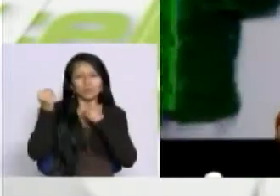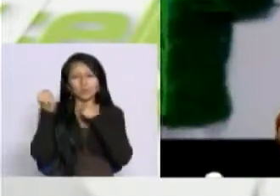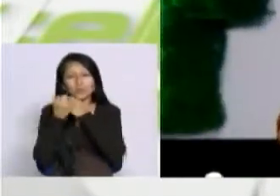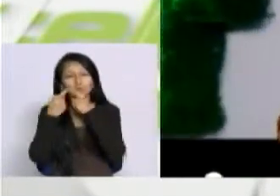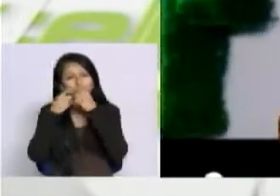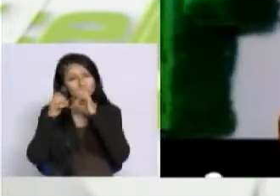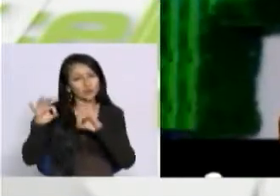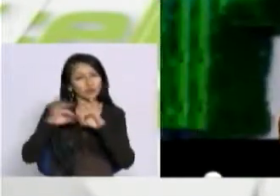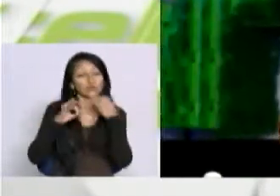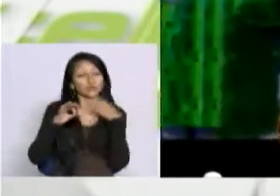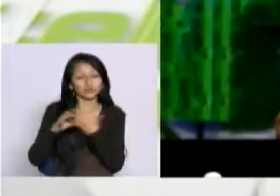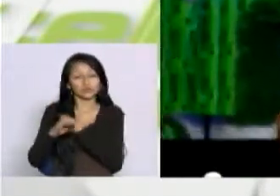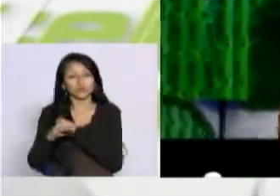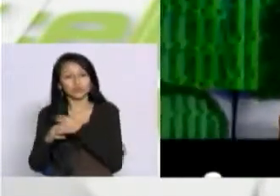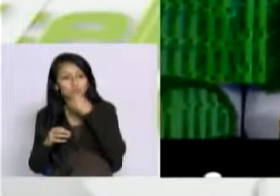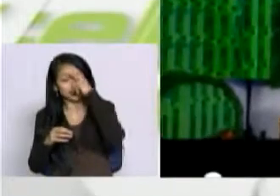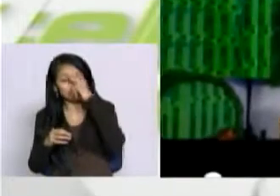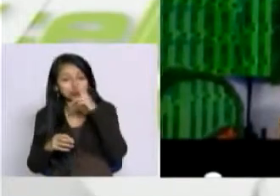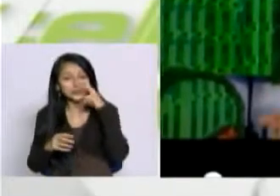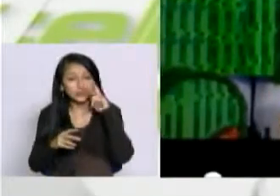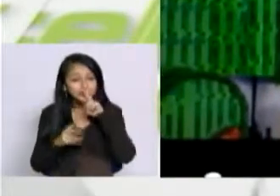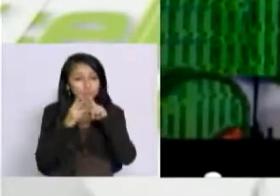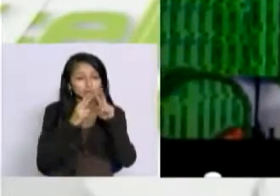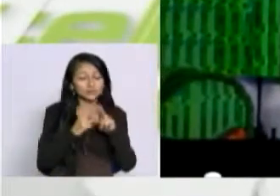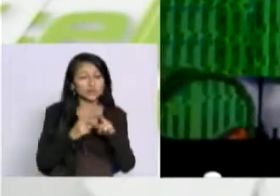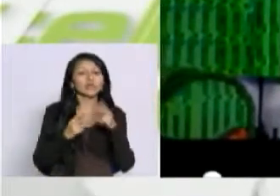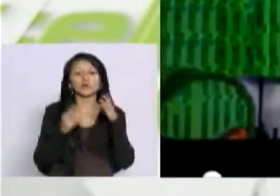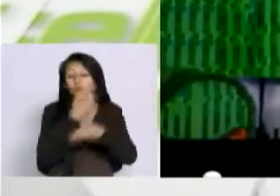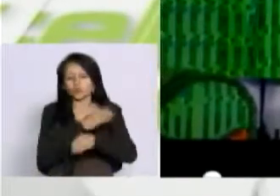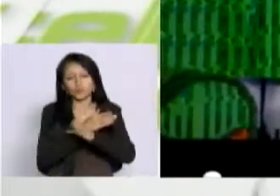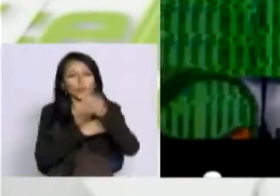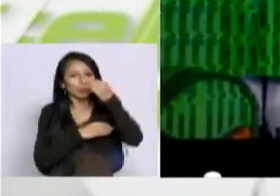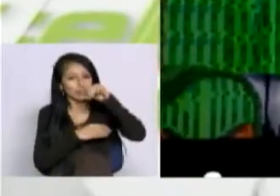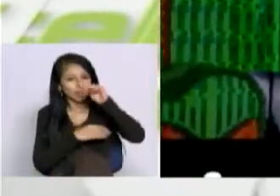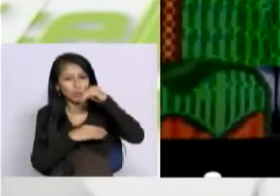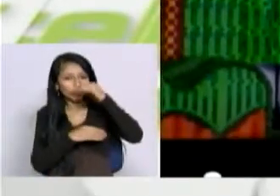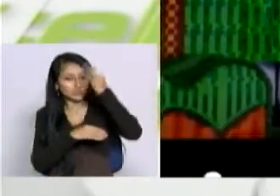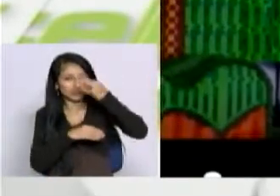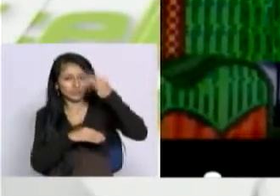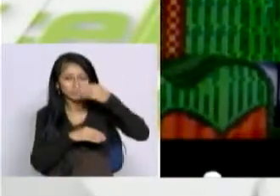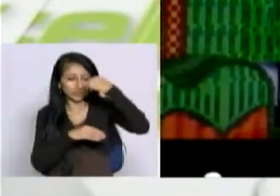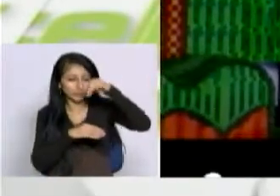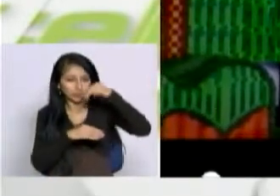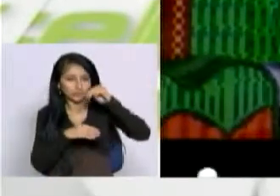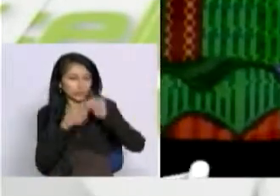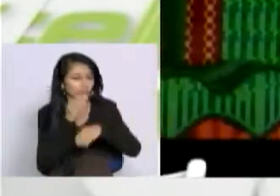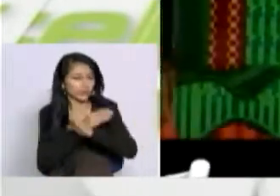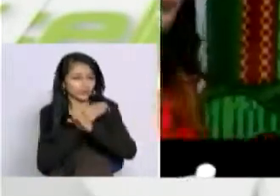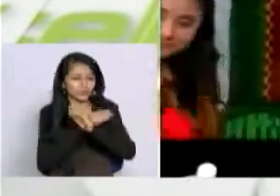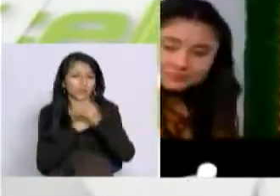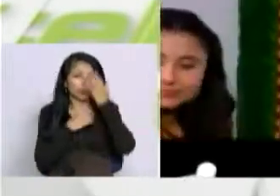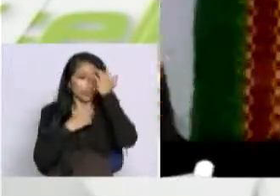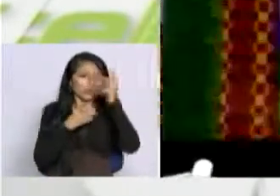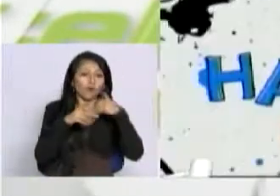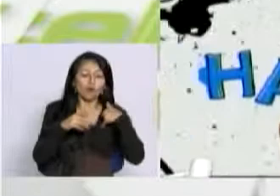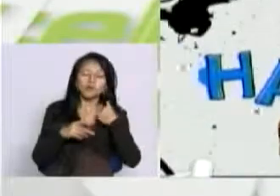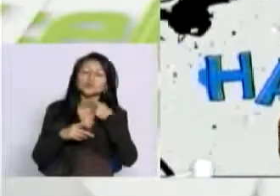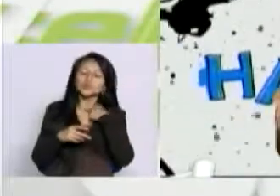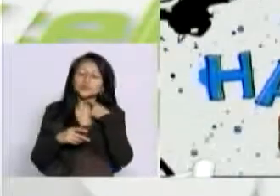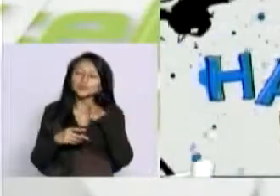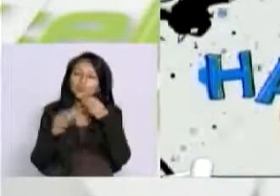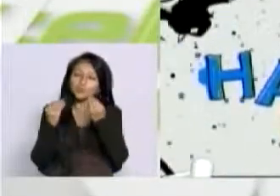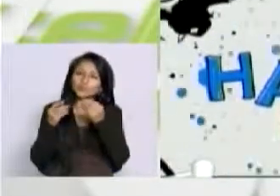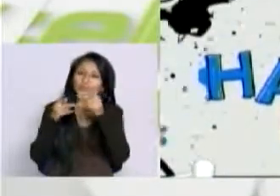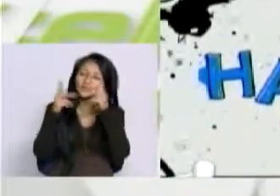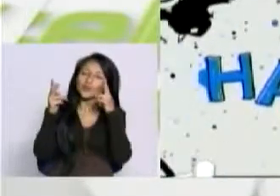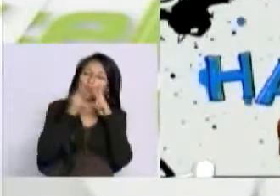de resaltar, van a continuar apareciendo todos los miércoles en el programa. Y es una sección que gusta mucho y que